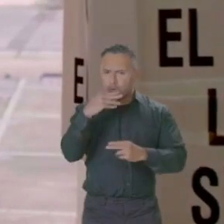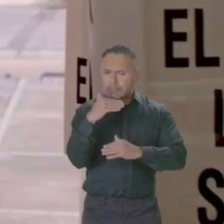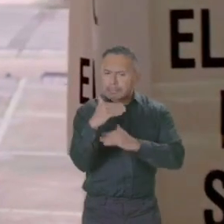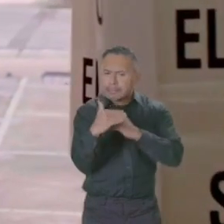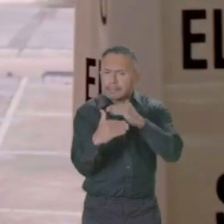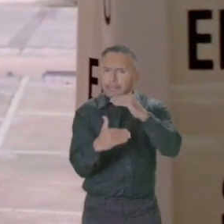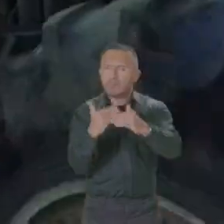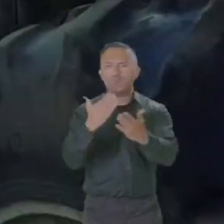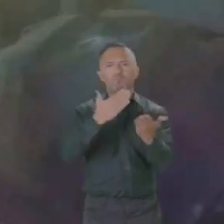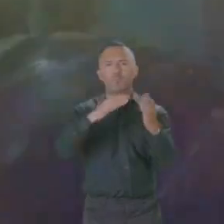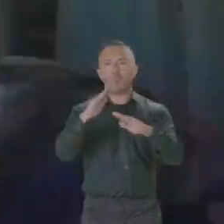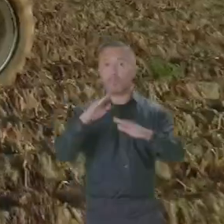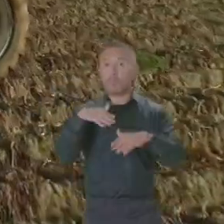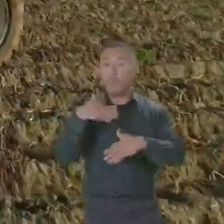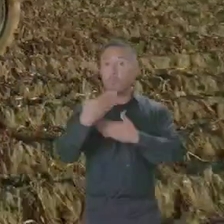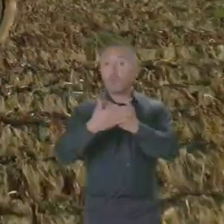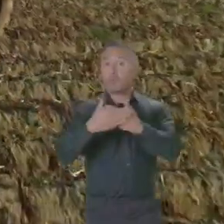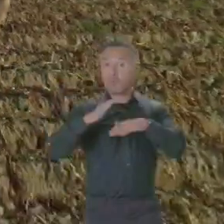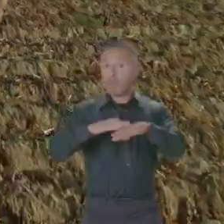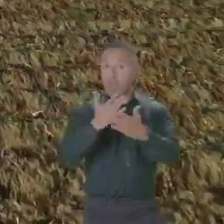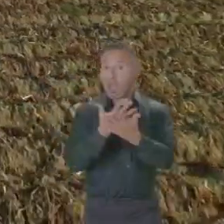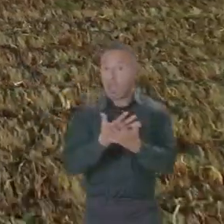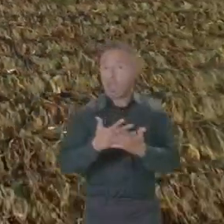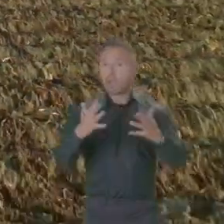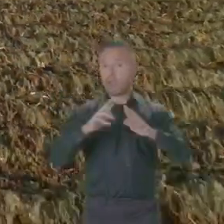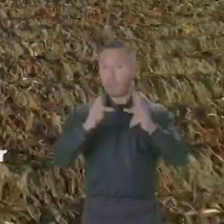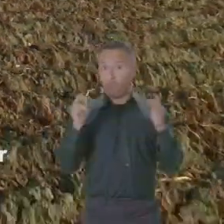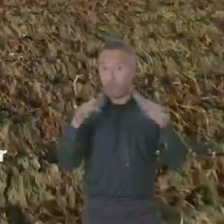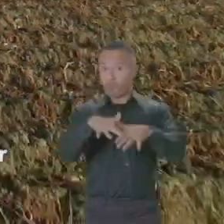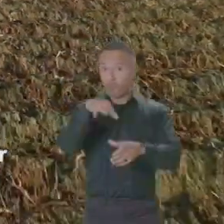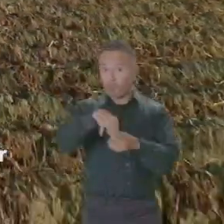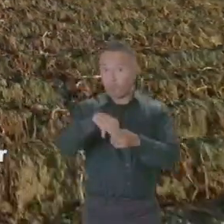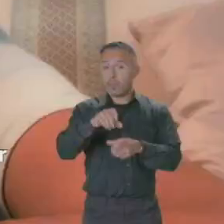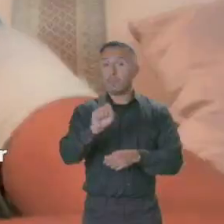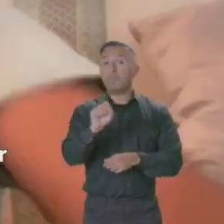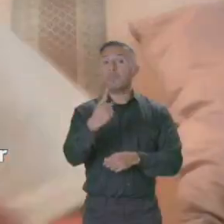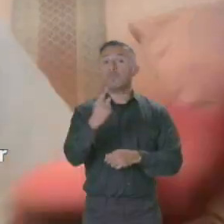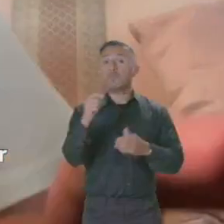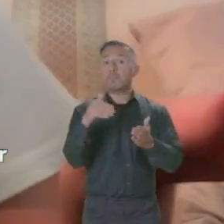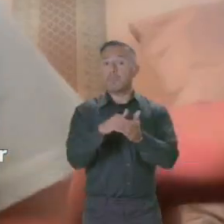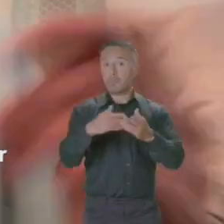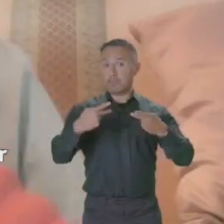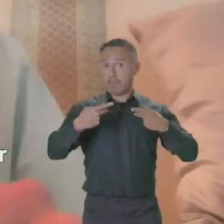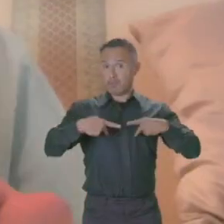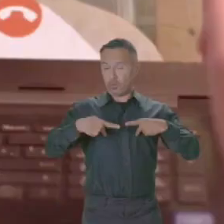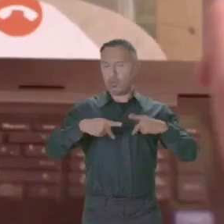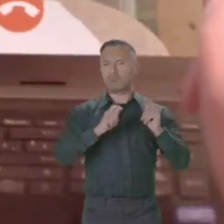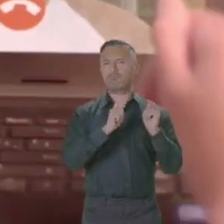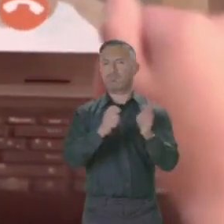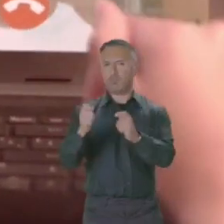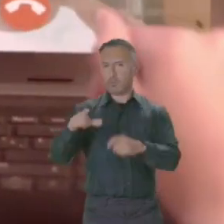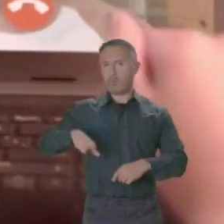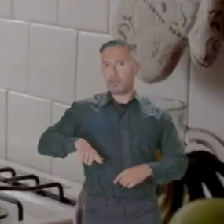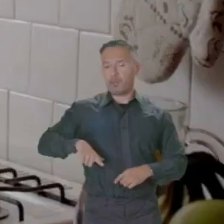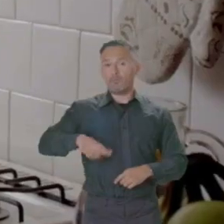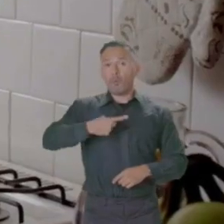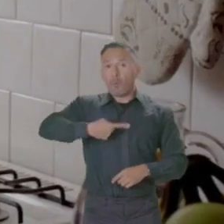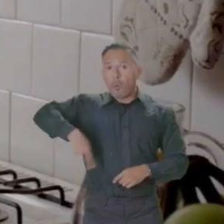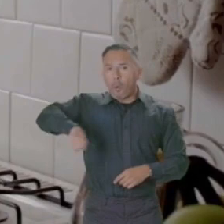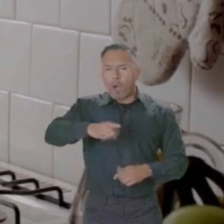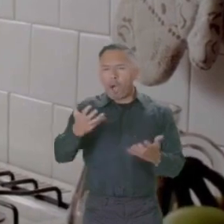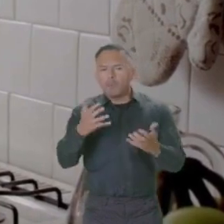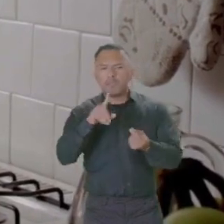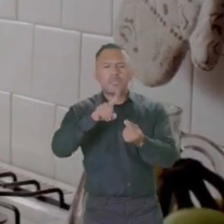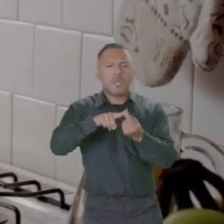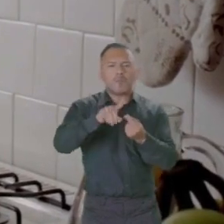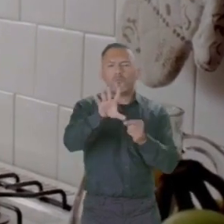adelante. En las elecciones más grandes de la historia, hay más de 21,000 cargos de elección popular y solo nosotros